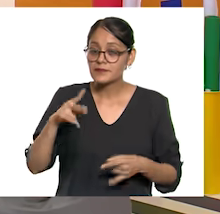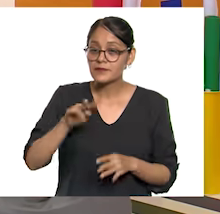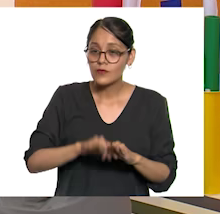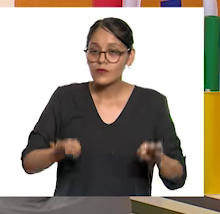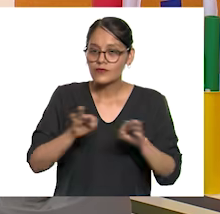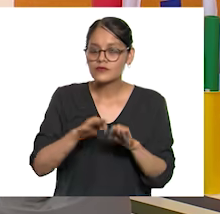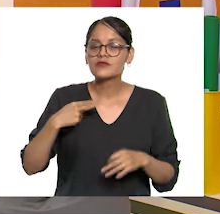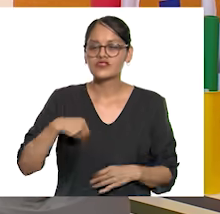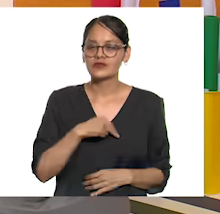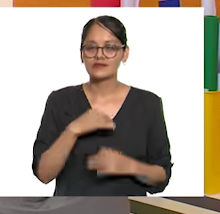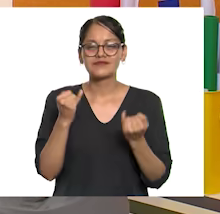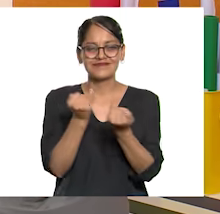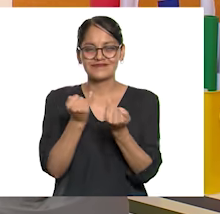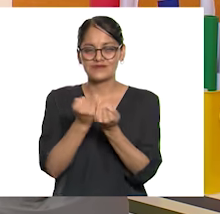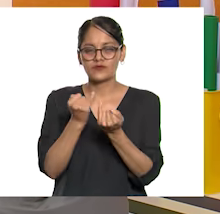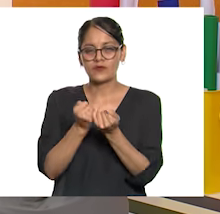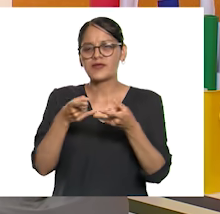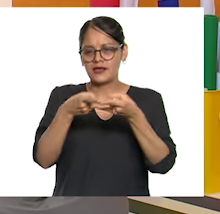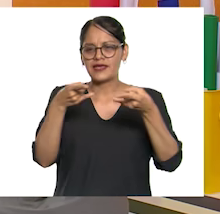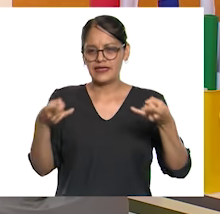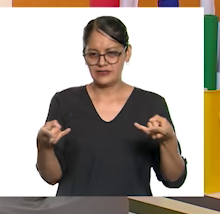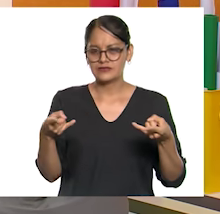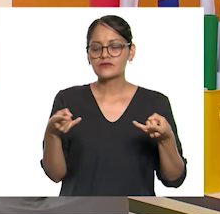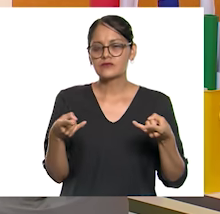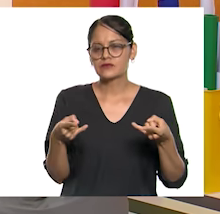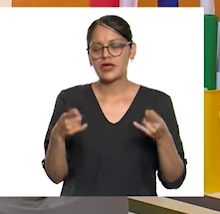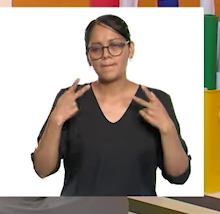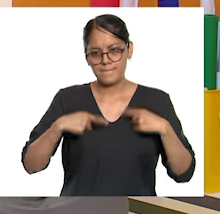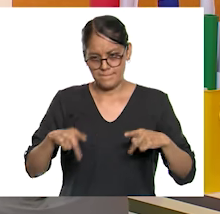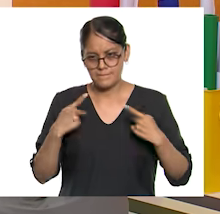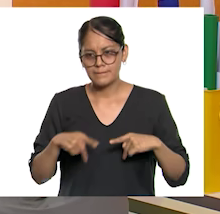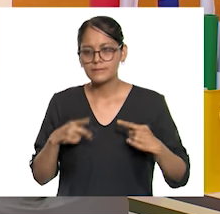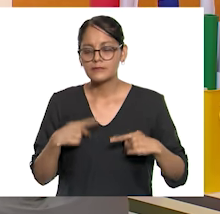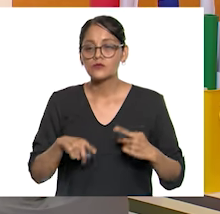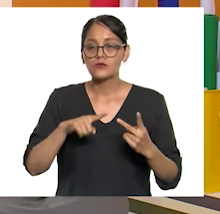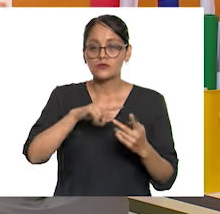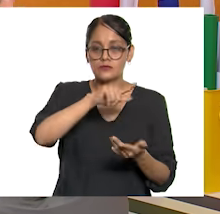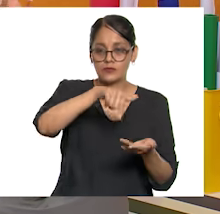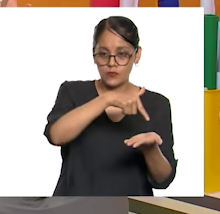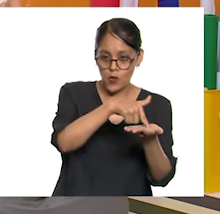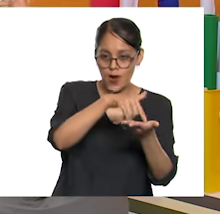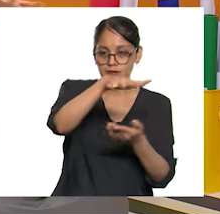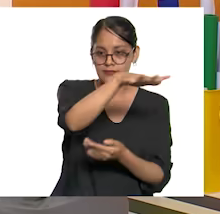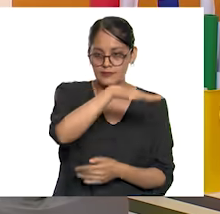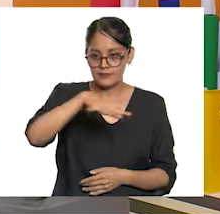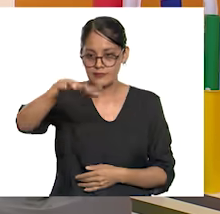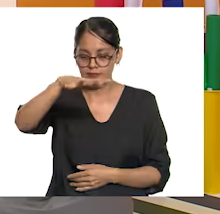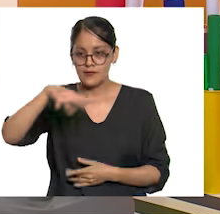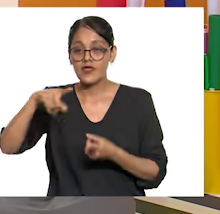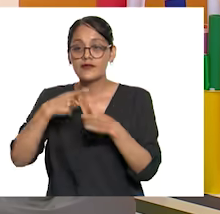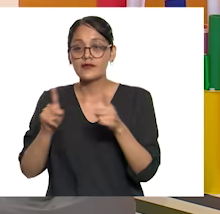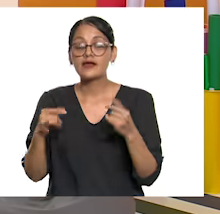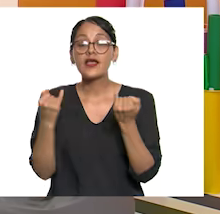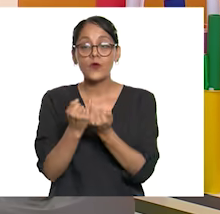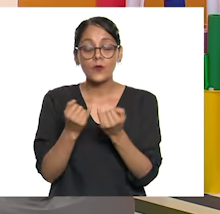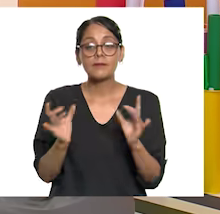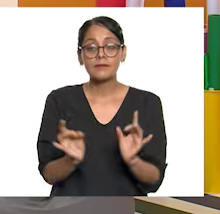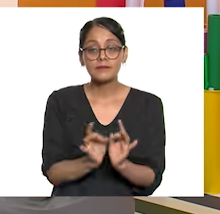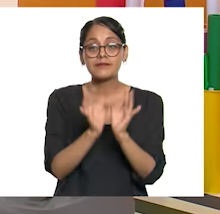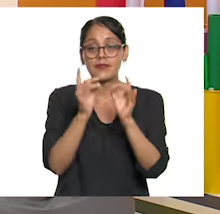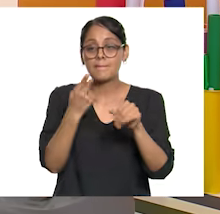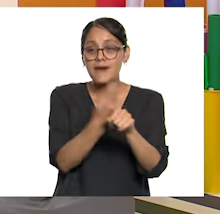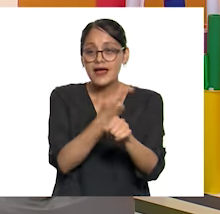cuánto disfrutamos cuando los cuentos precisamente tienen personajes, escenarios diferentes y también están pasando cosas